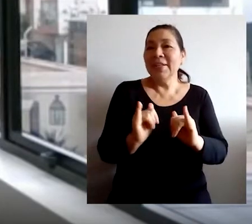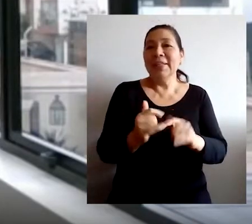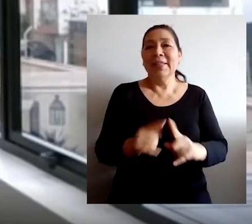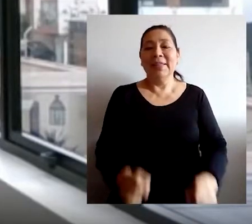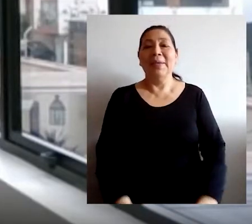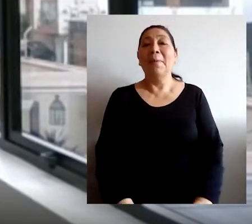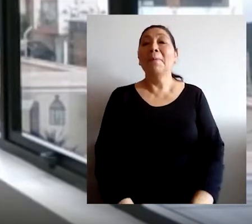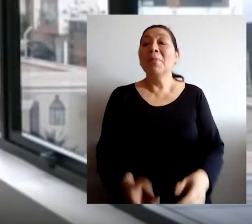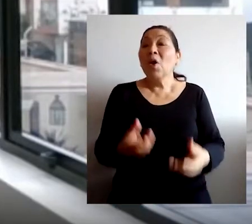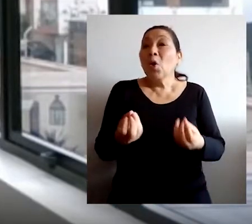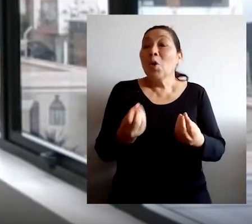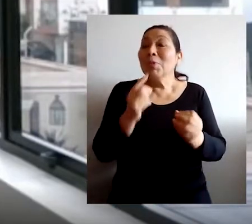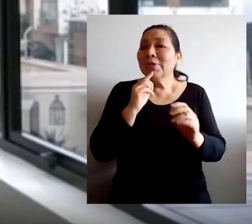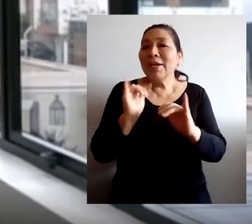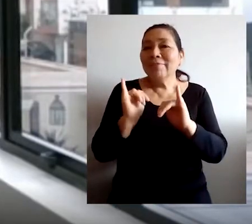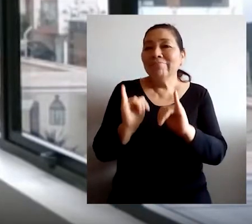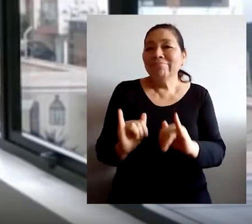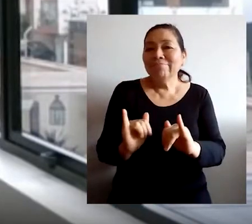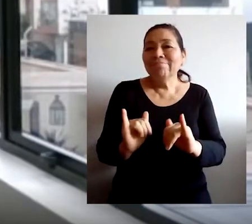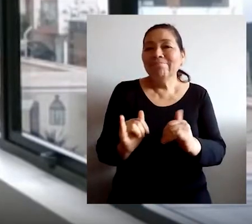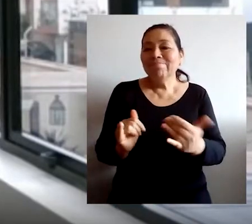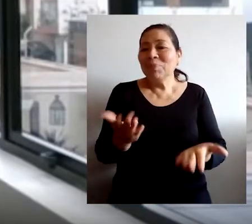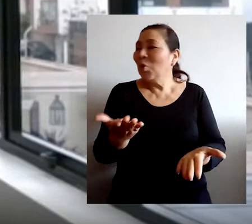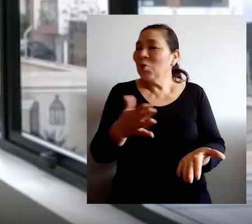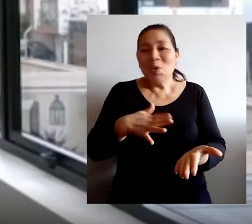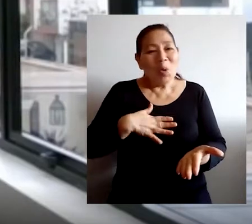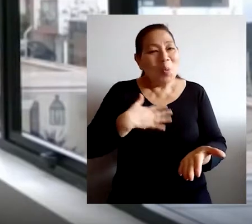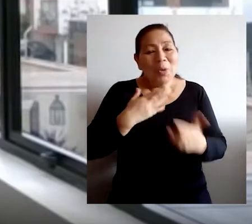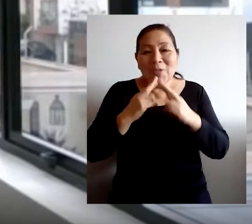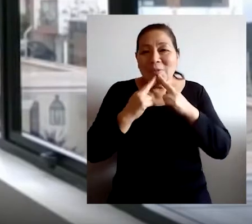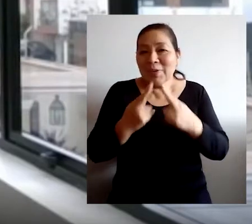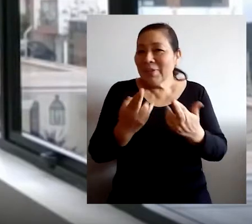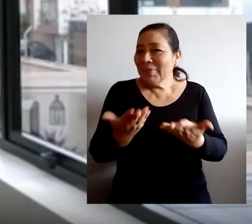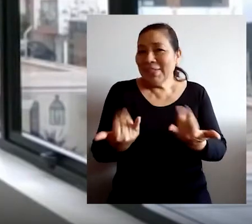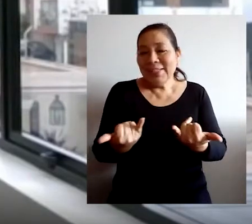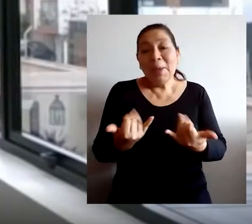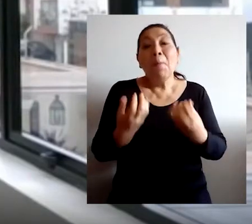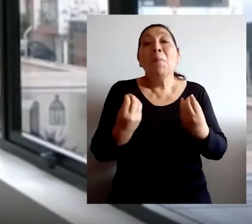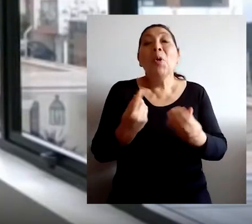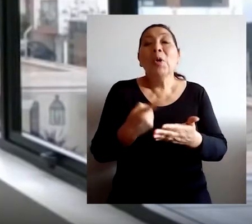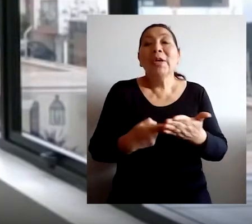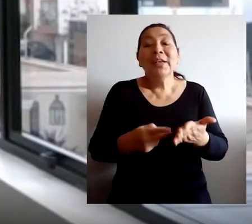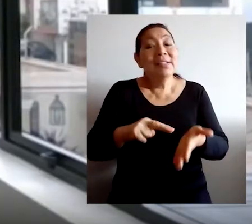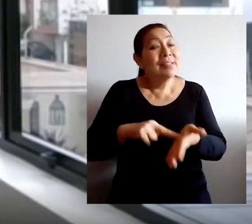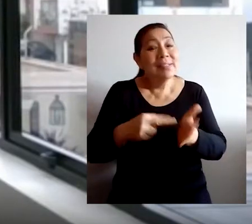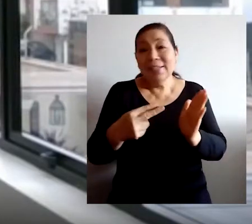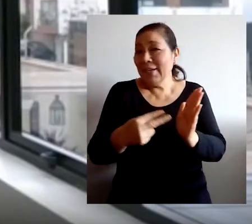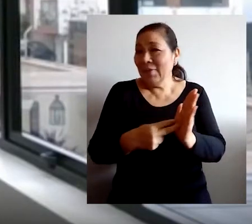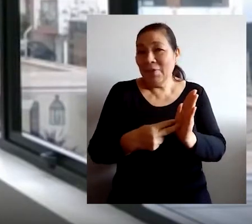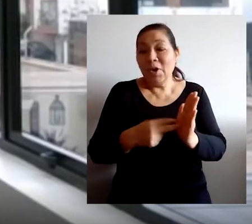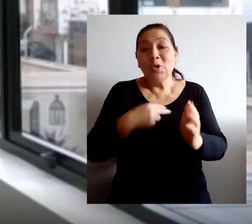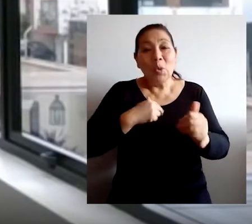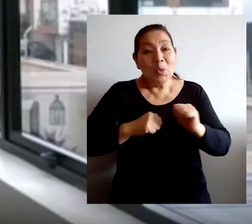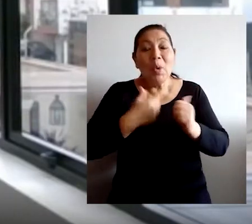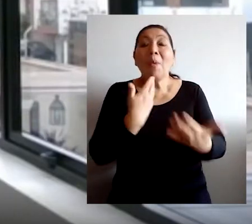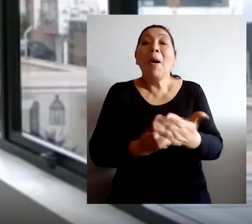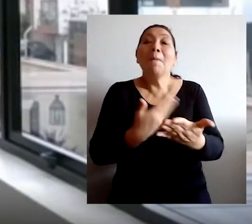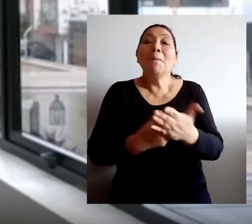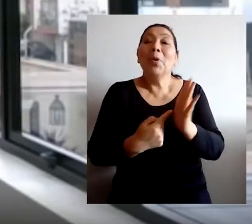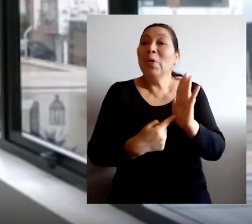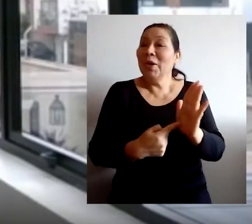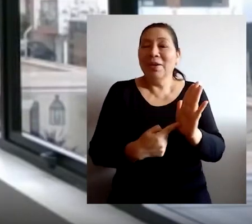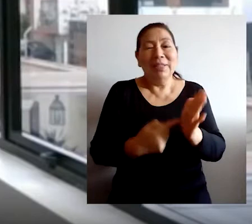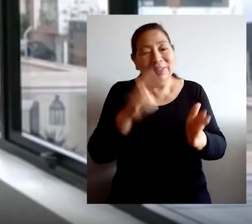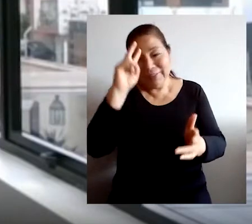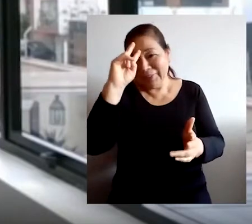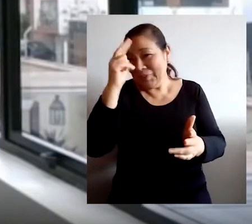pendientes. Entonces, como están pendientes, yo no puedo resolver el caso, porque implicaría que yo actúe prueba, lo cual